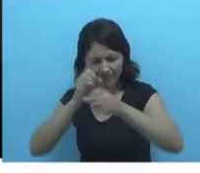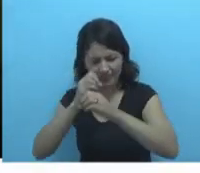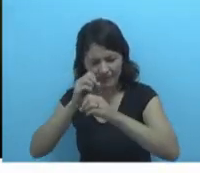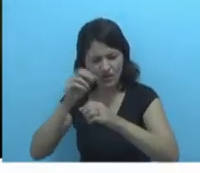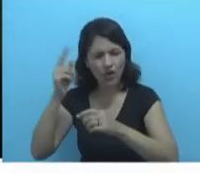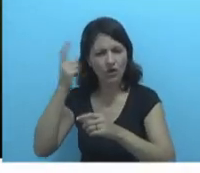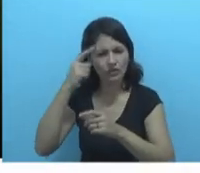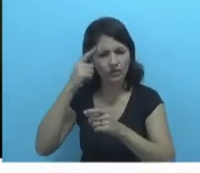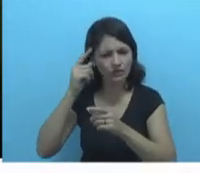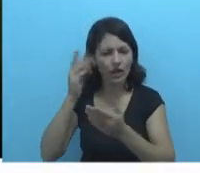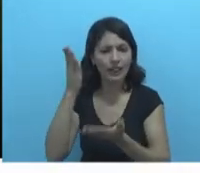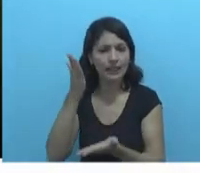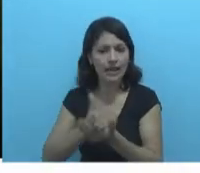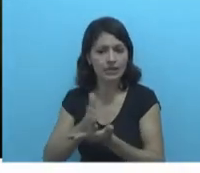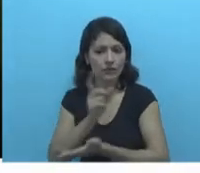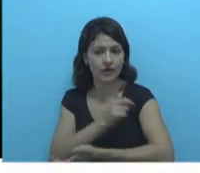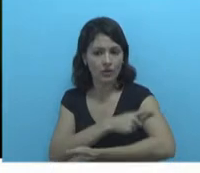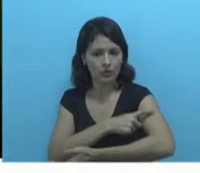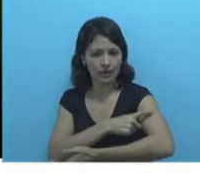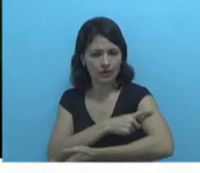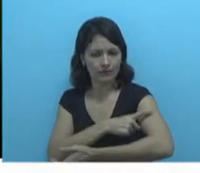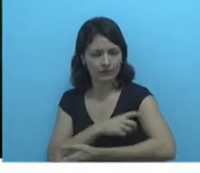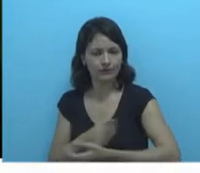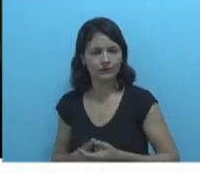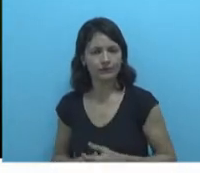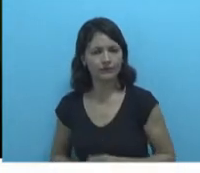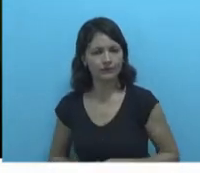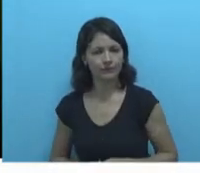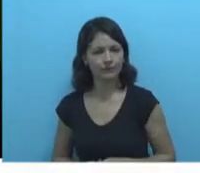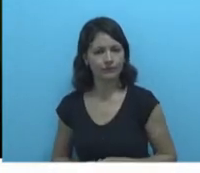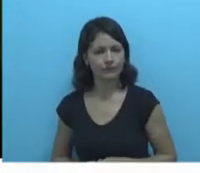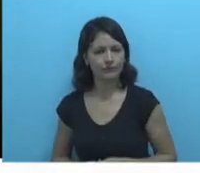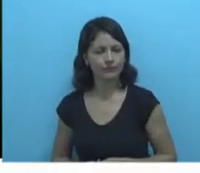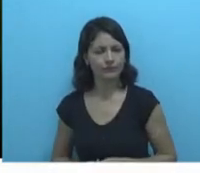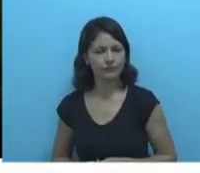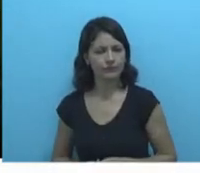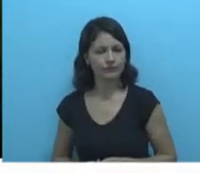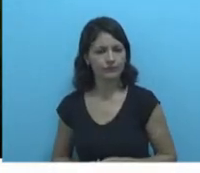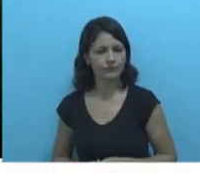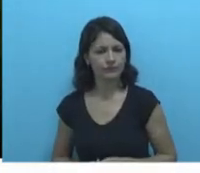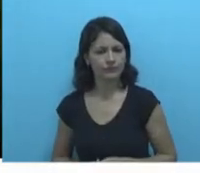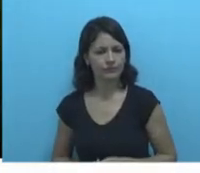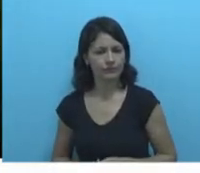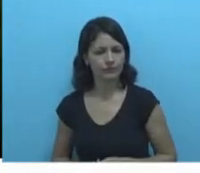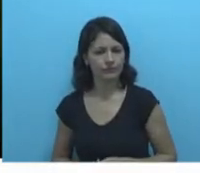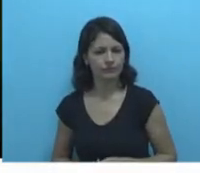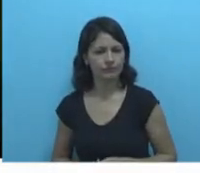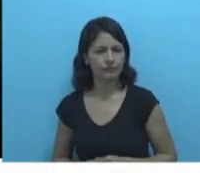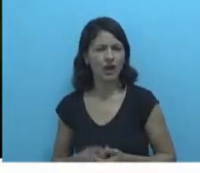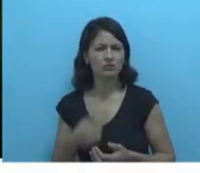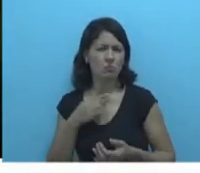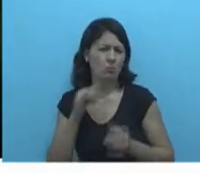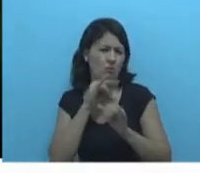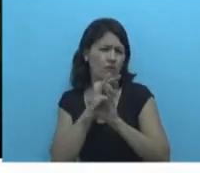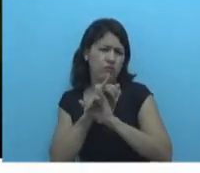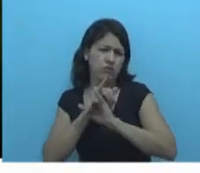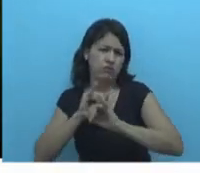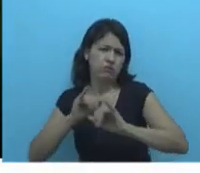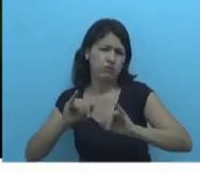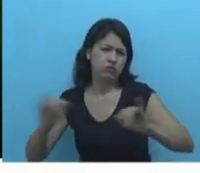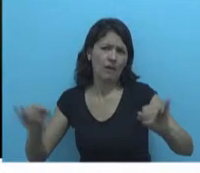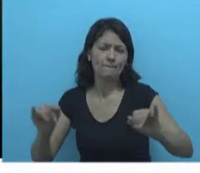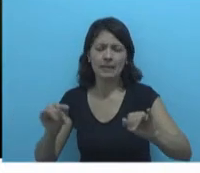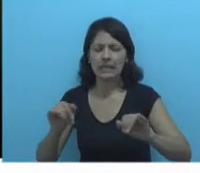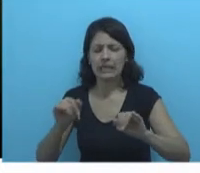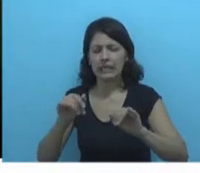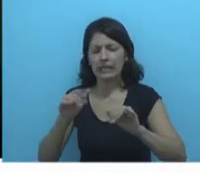el derecho a las vacunas. Creo que no es necesario en este momento explayarme largamente sobre